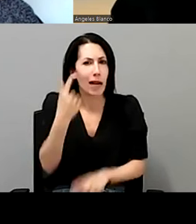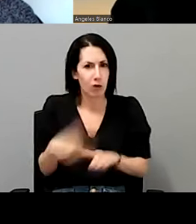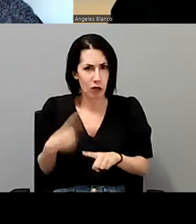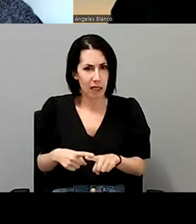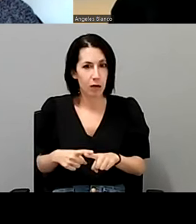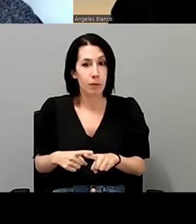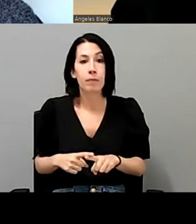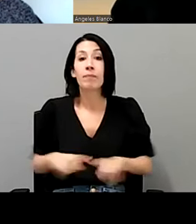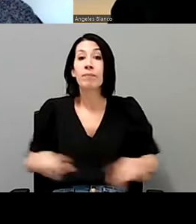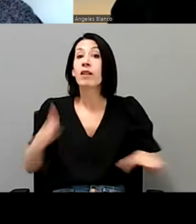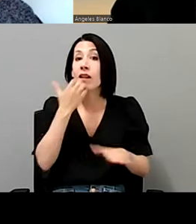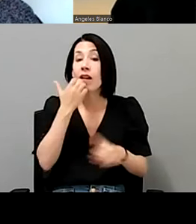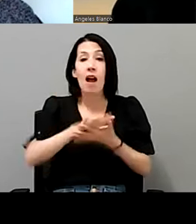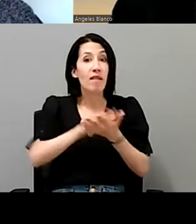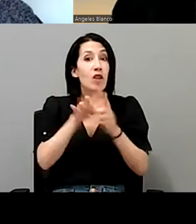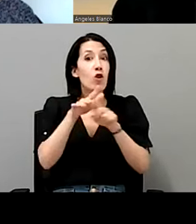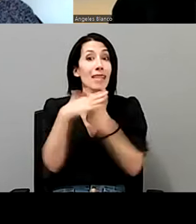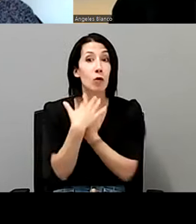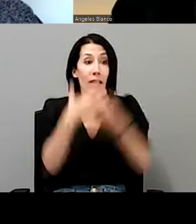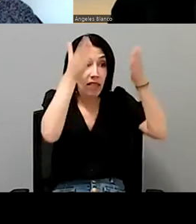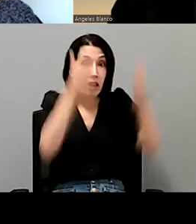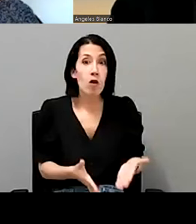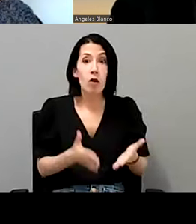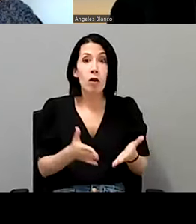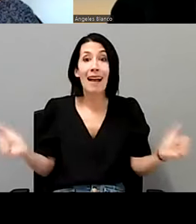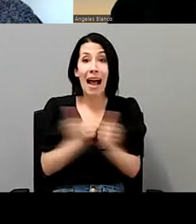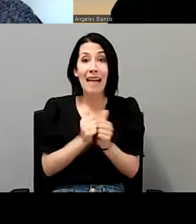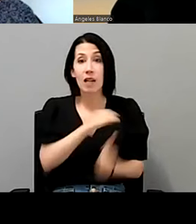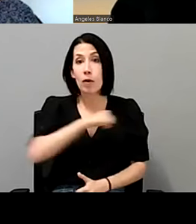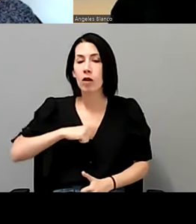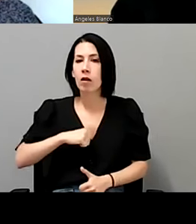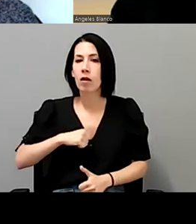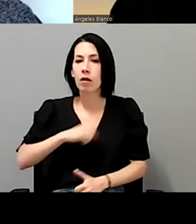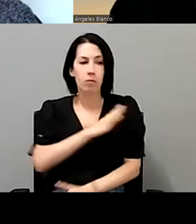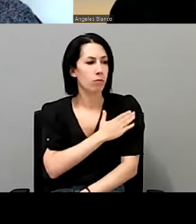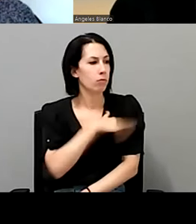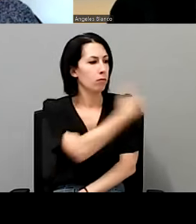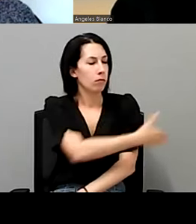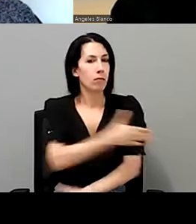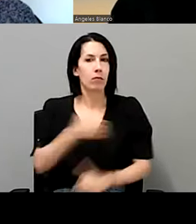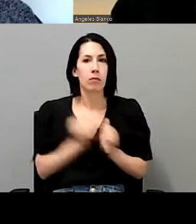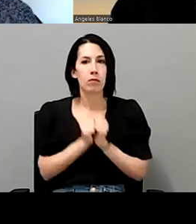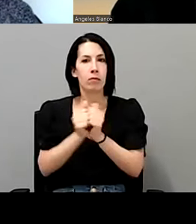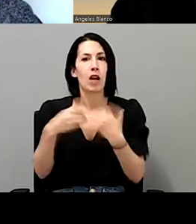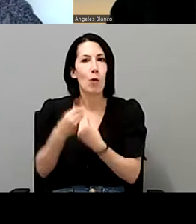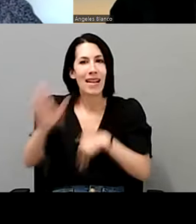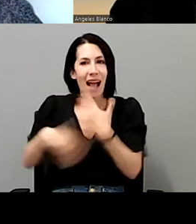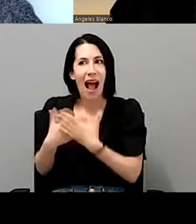mi caso, el asistente personal me acompañaba a mi lugar de trabajo para